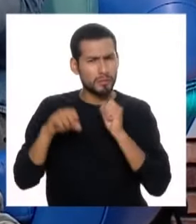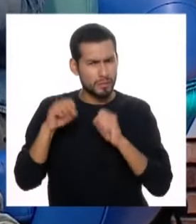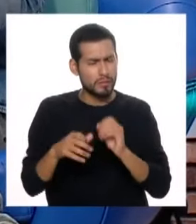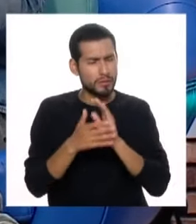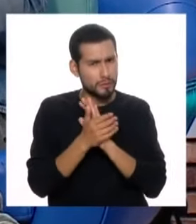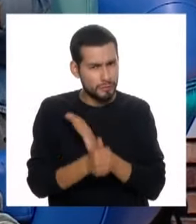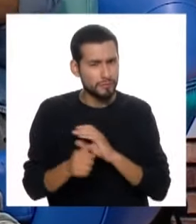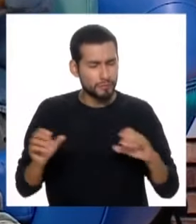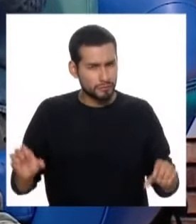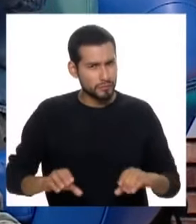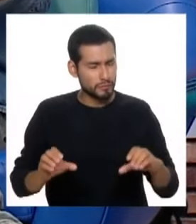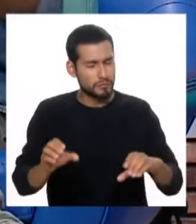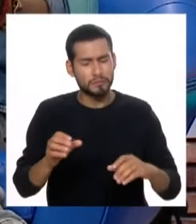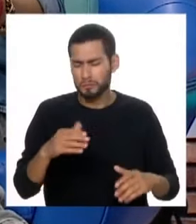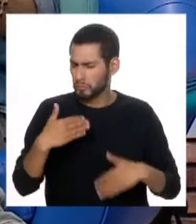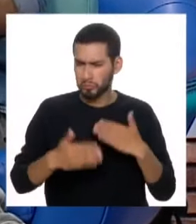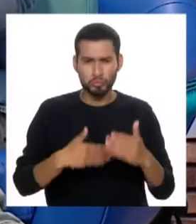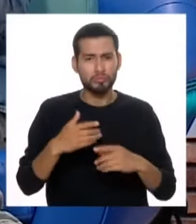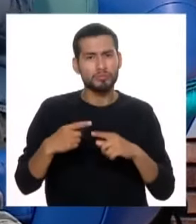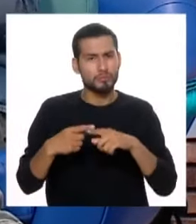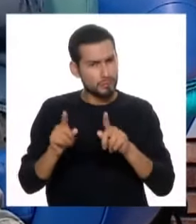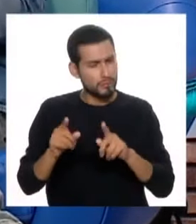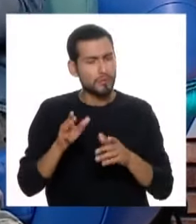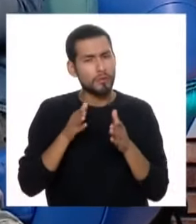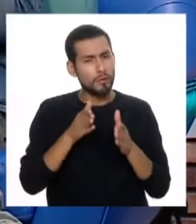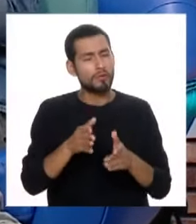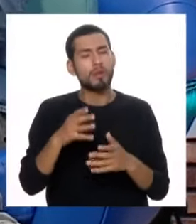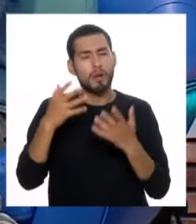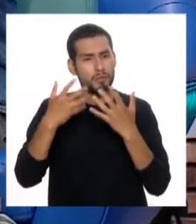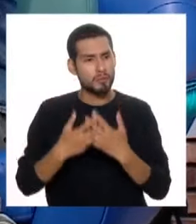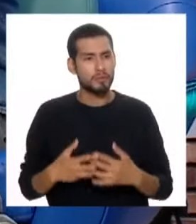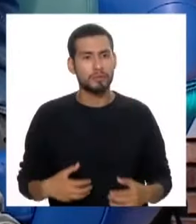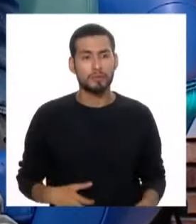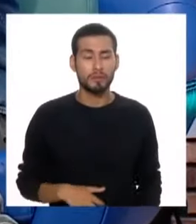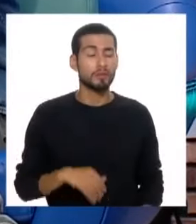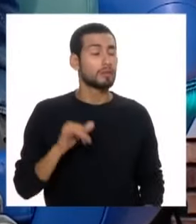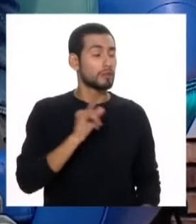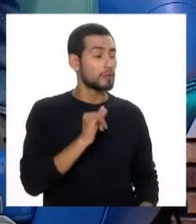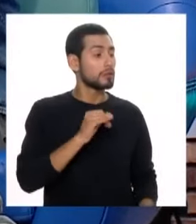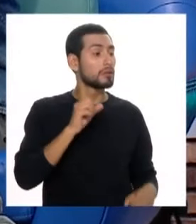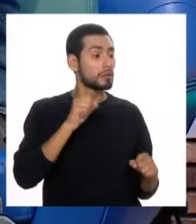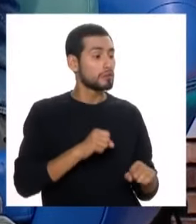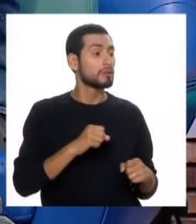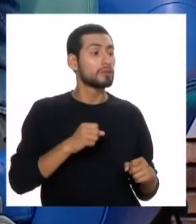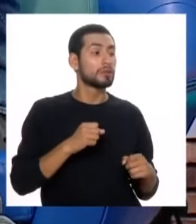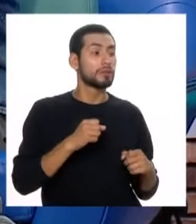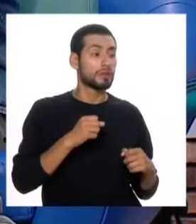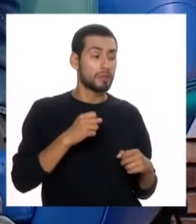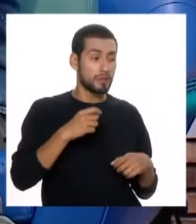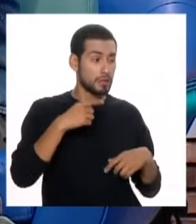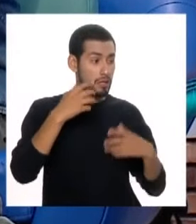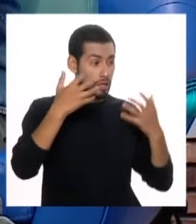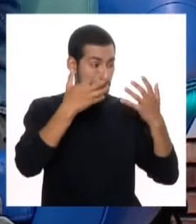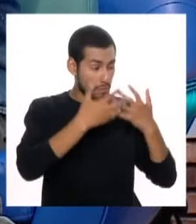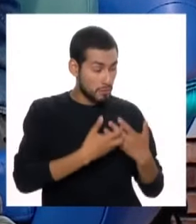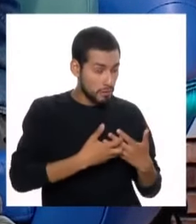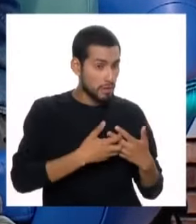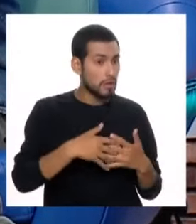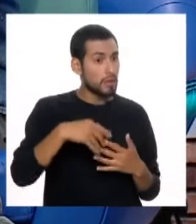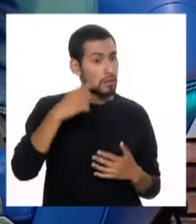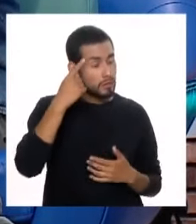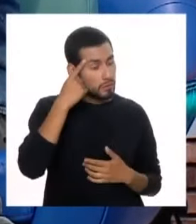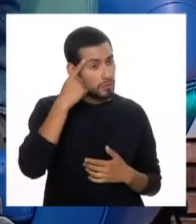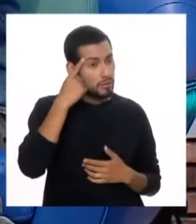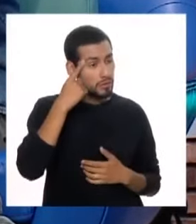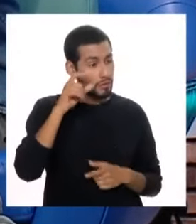poder desarrollarse de manera distinta en alguna empresa. Y también al momento de construir, Cris, que las empresas piensen en